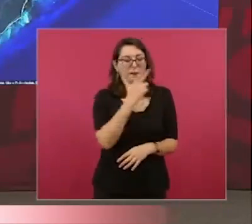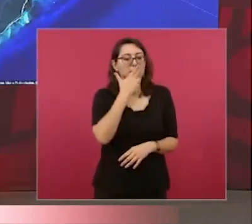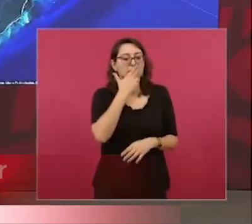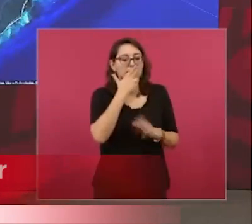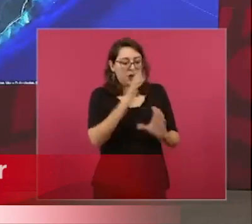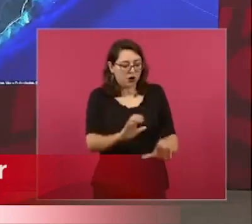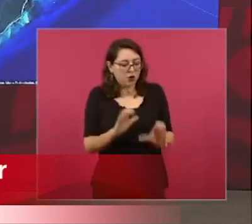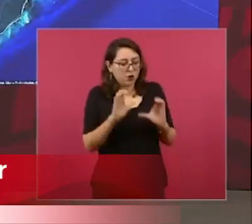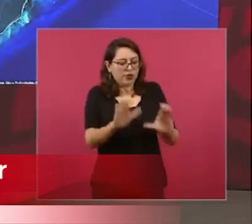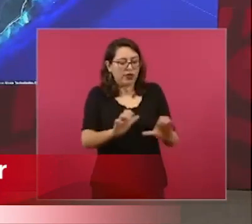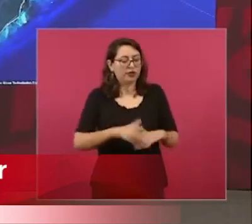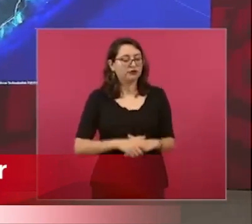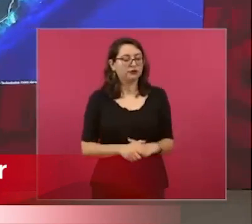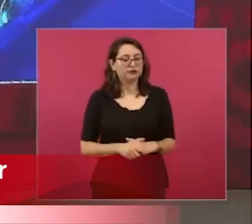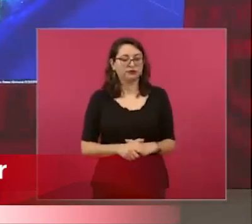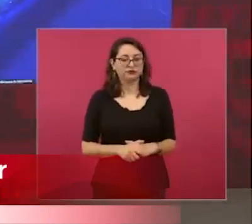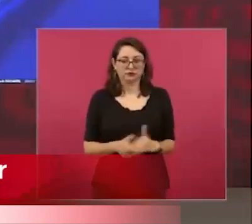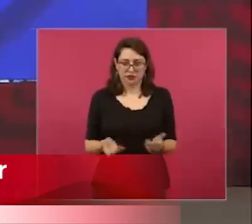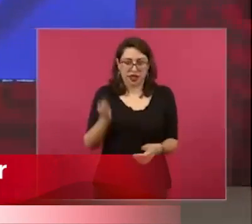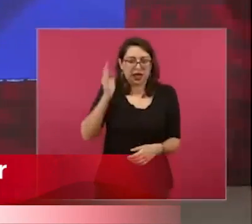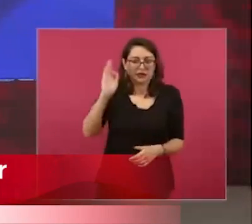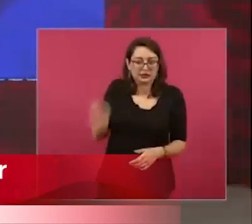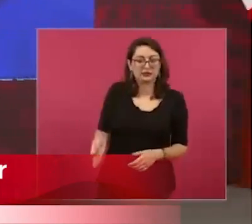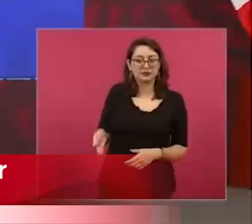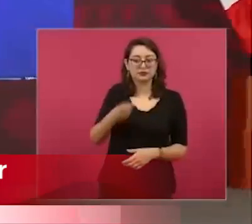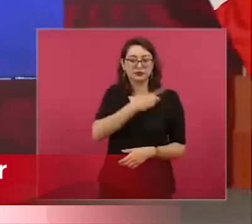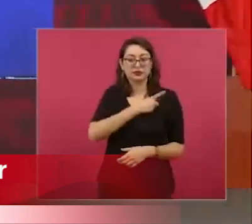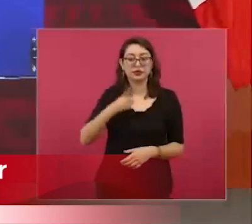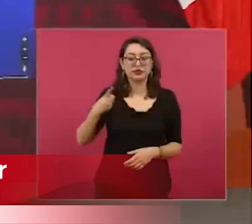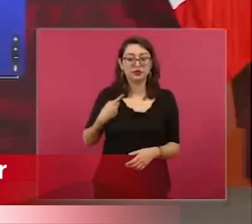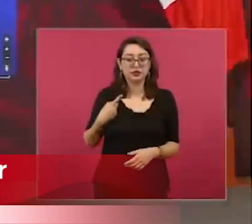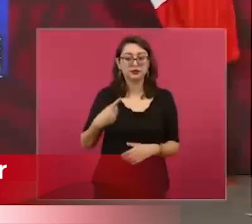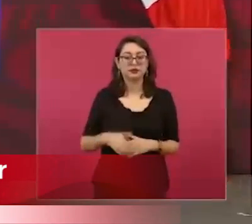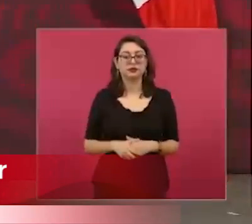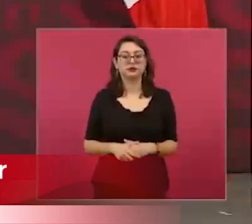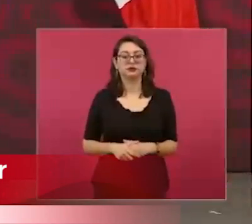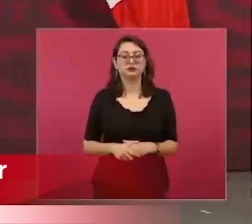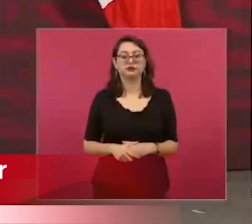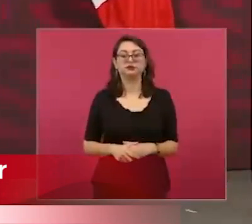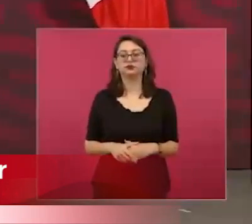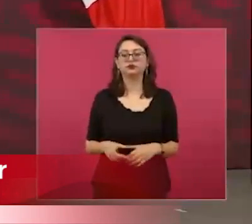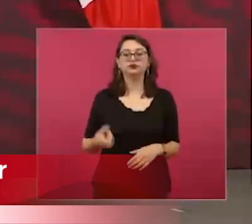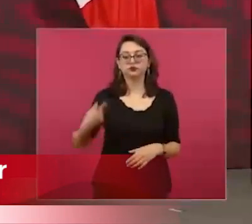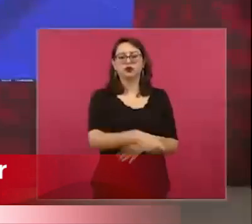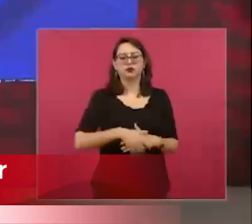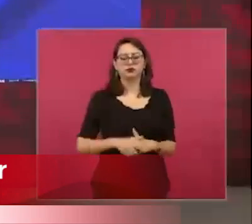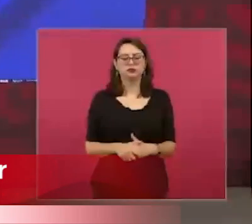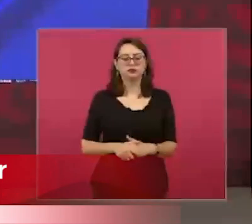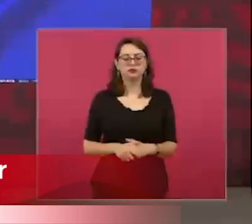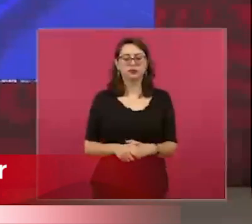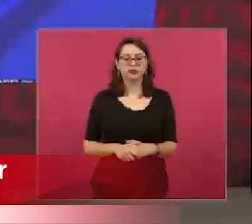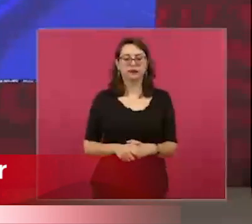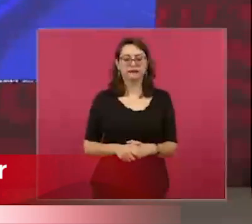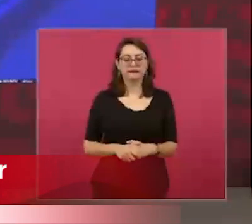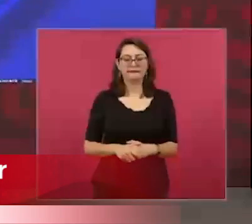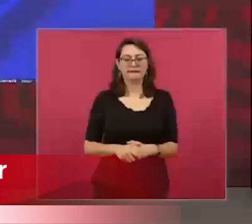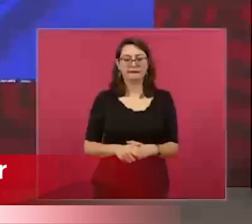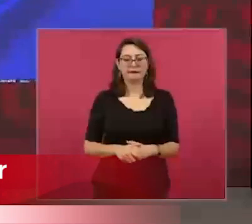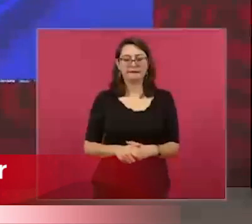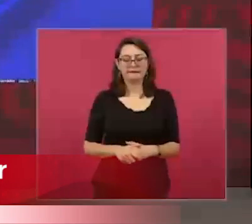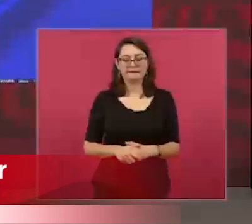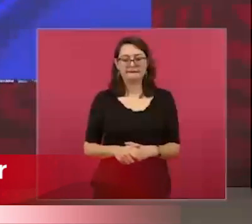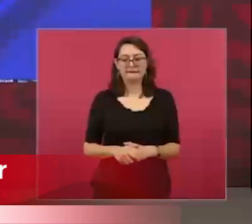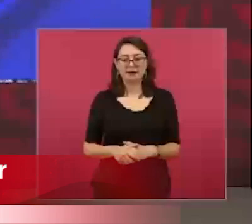oferta? Les compramos todo, les pagamos de inmediato. Y esta parte,